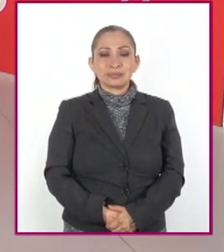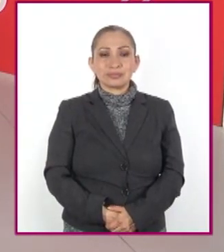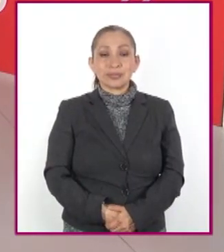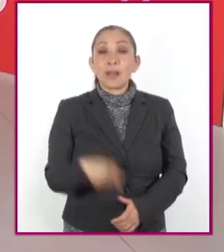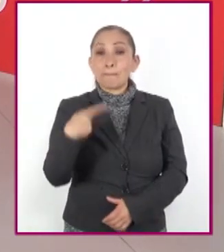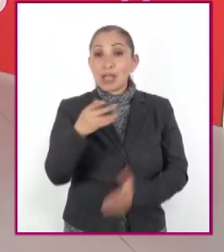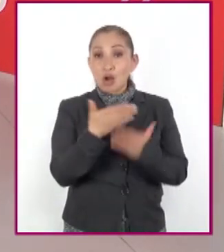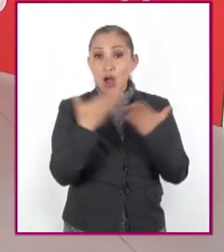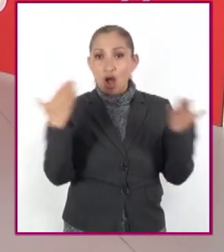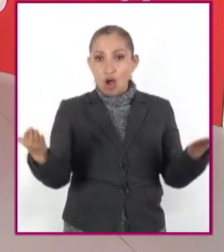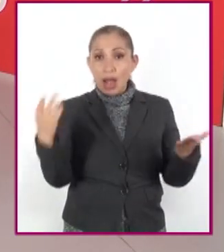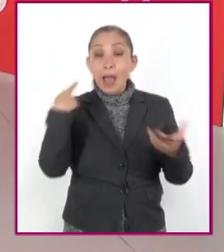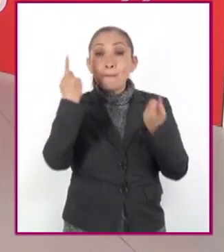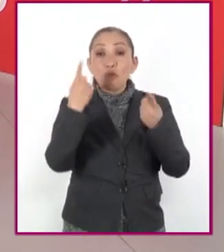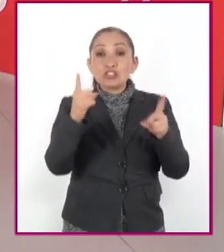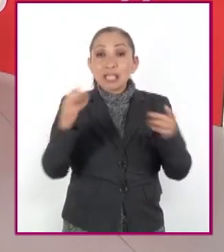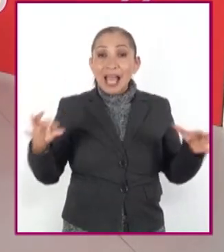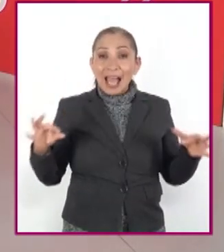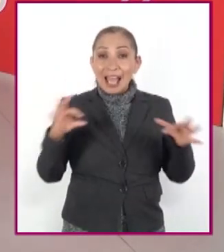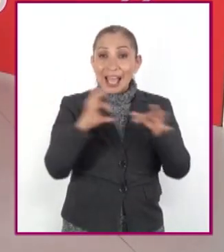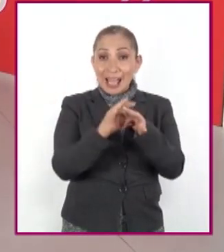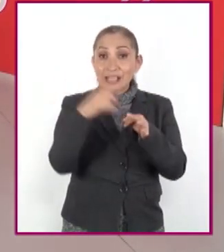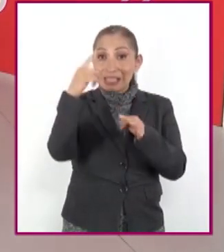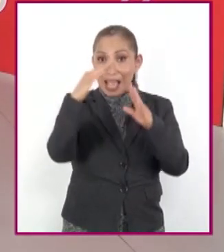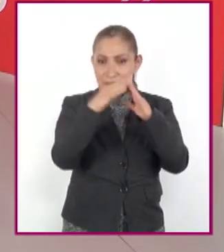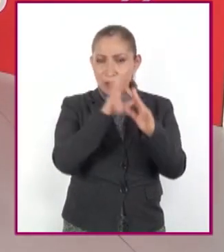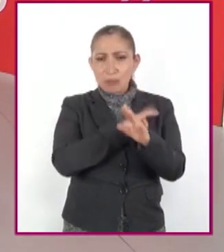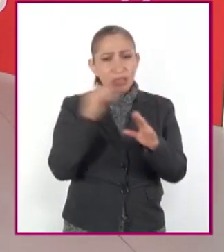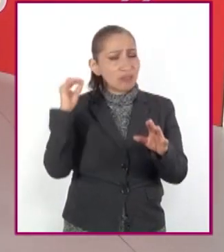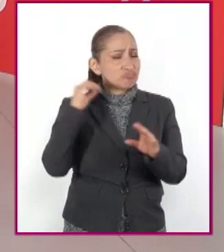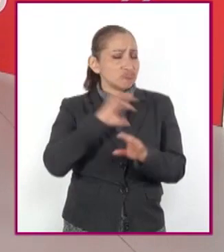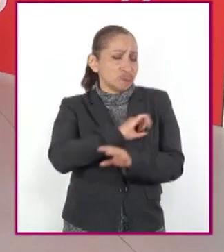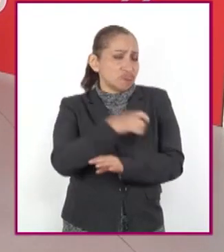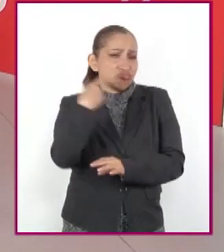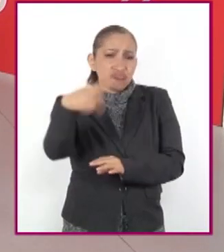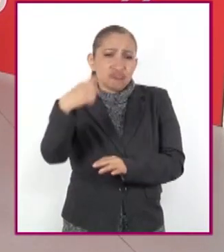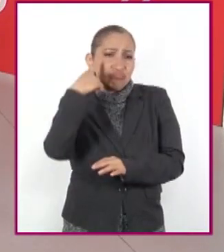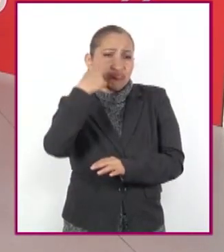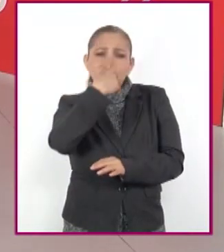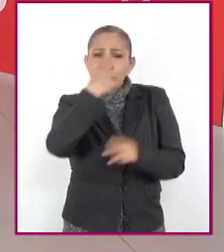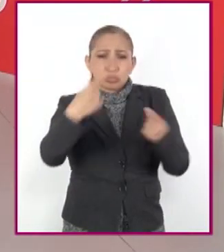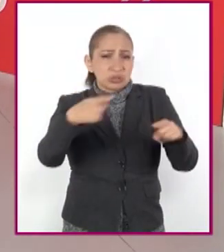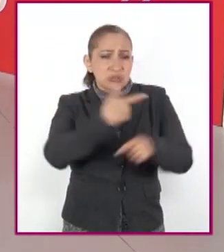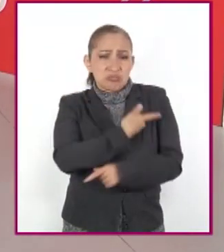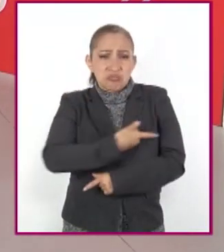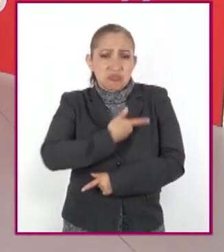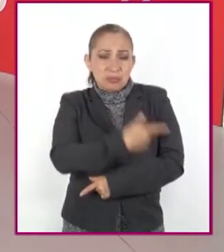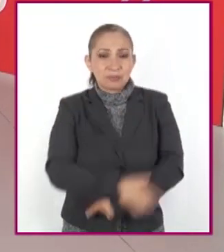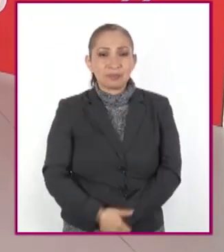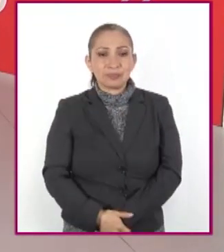Pero ahora vamos a agregar la música. Ustedes en casa pueden agregar la música que les guste.